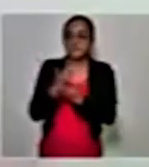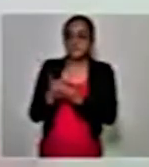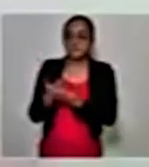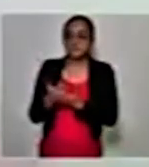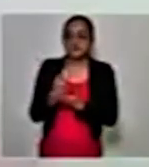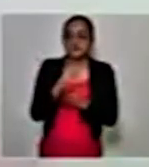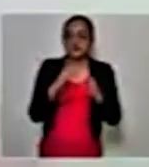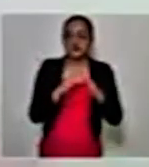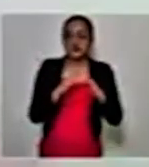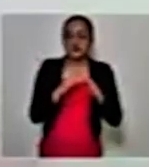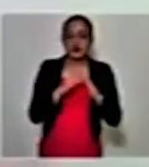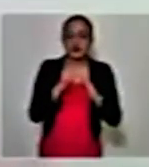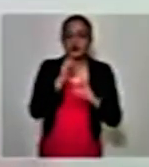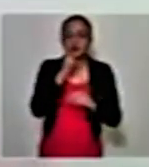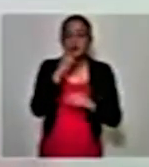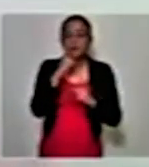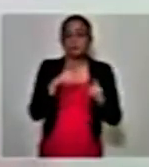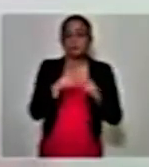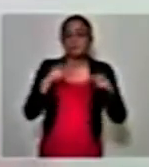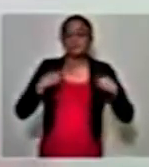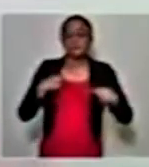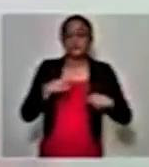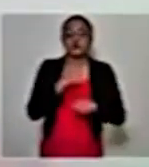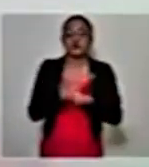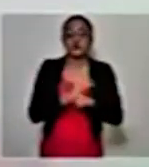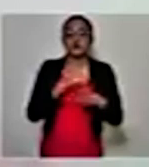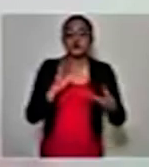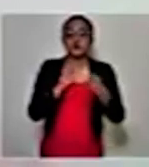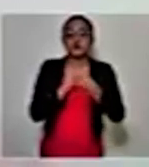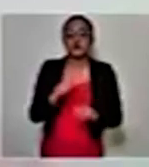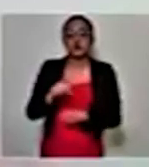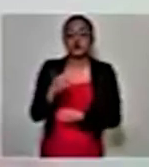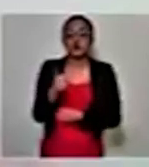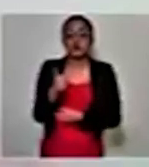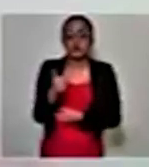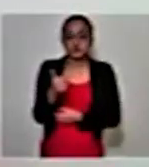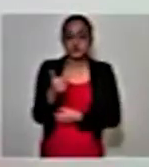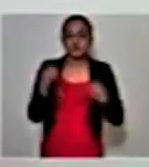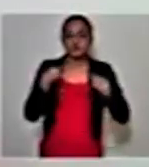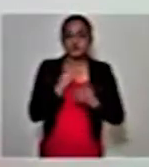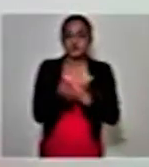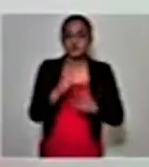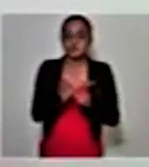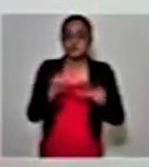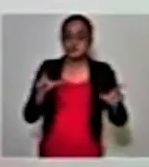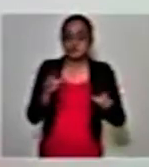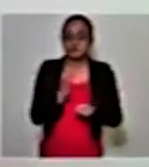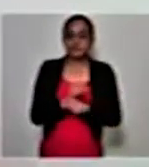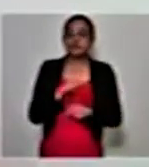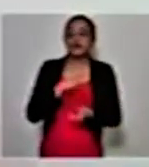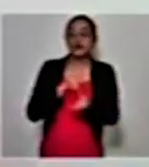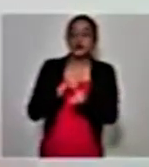Se indemnizarán a 3 personas más, por lo tanto llevamos un acumulado de 12 personas apoyadas en ese